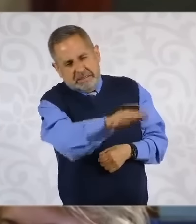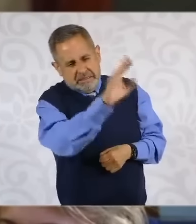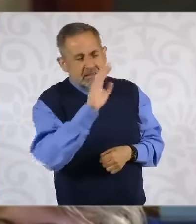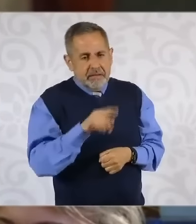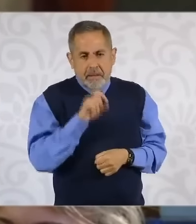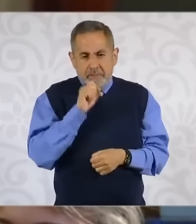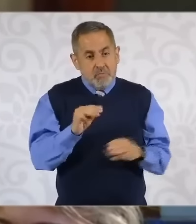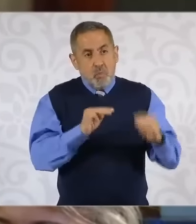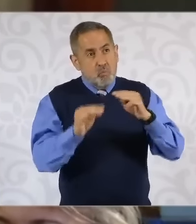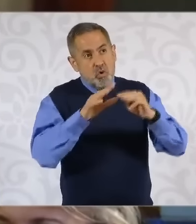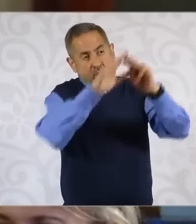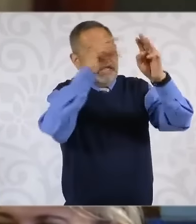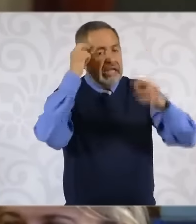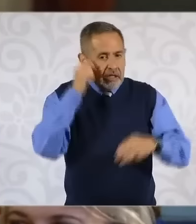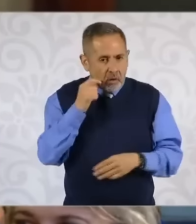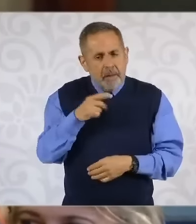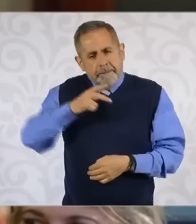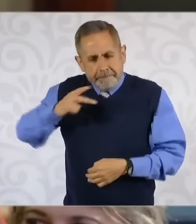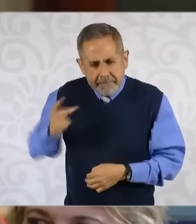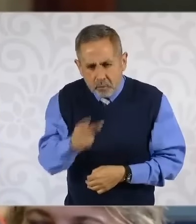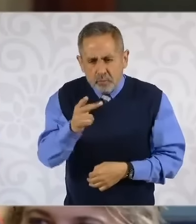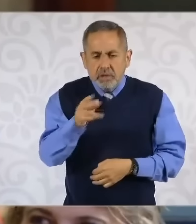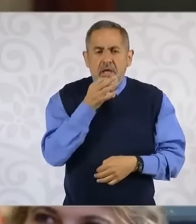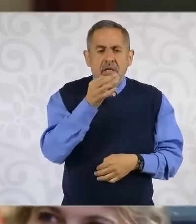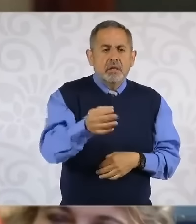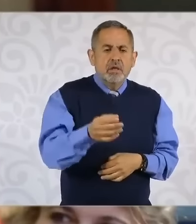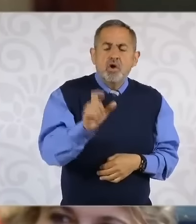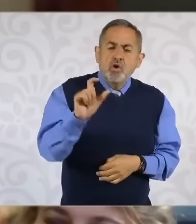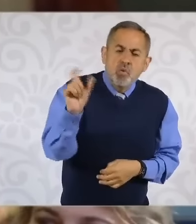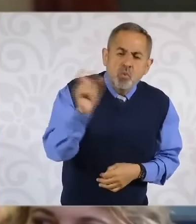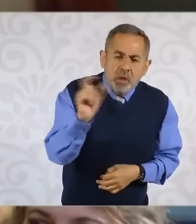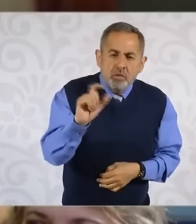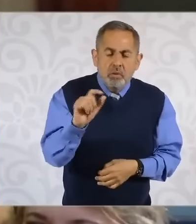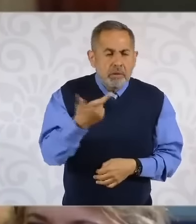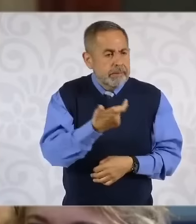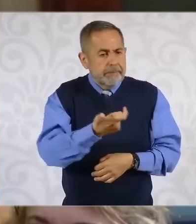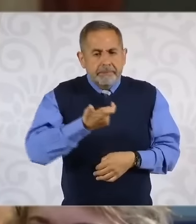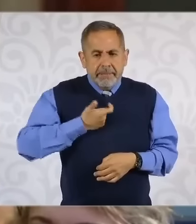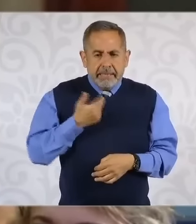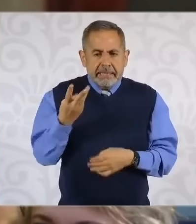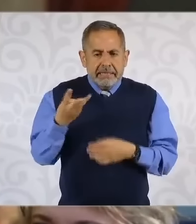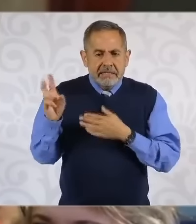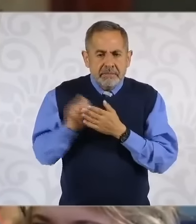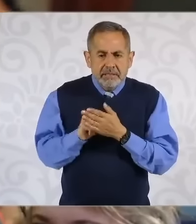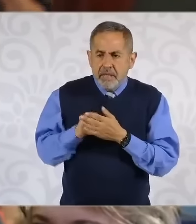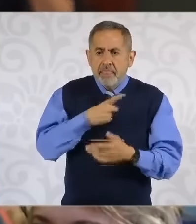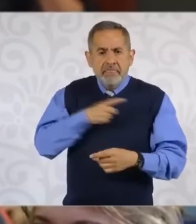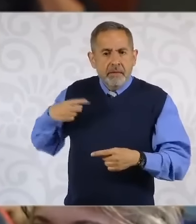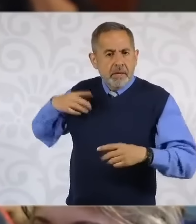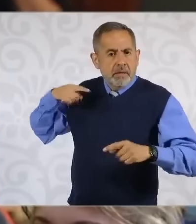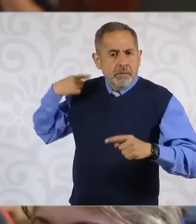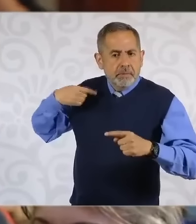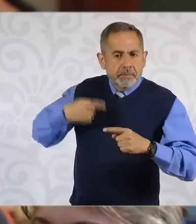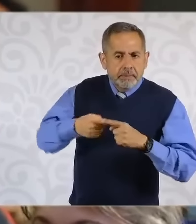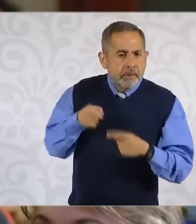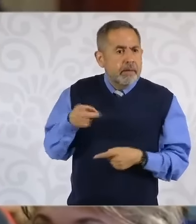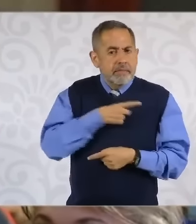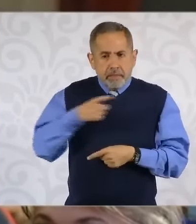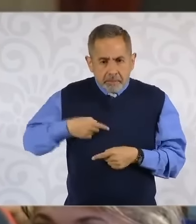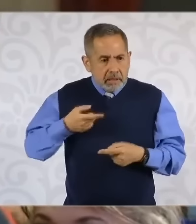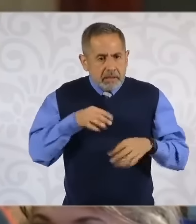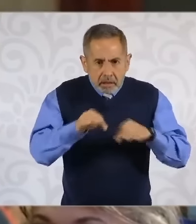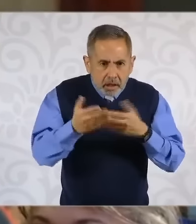la misma Sierra de Guerrero. Le pregunta, doctora, ¿cuándo se les van a pagar los 3 meses de adeudos por su servicio social que se